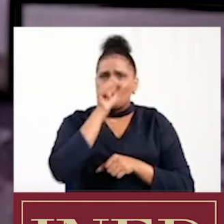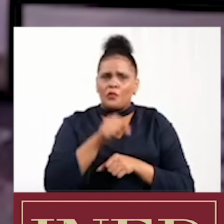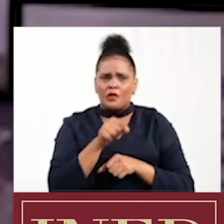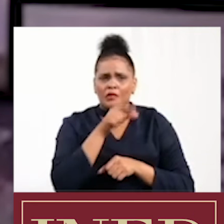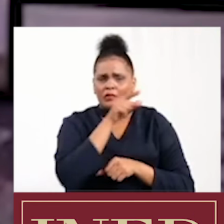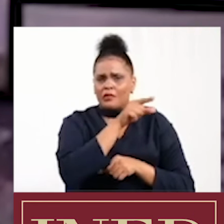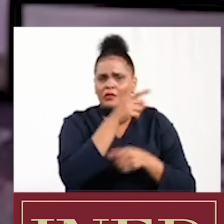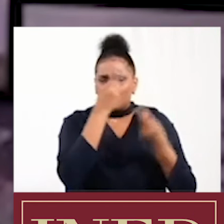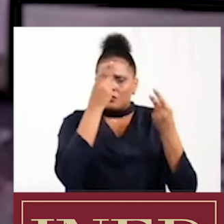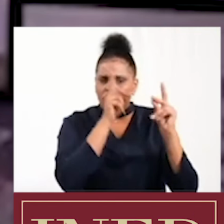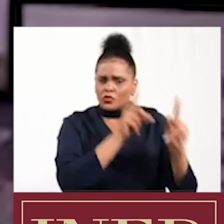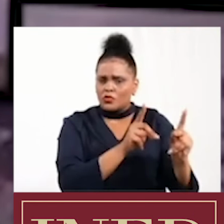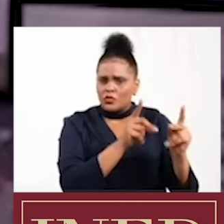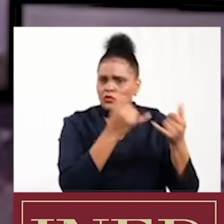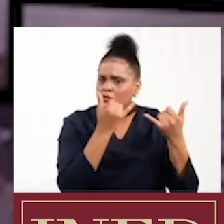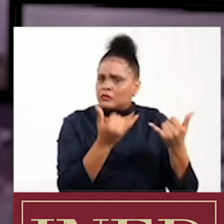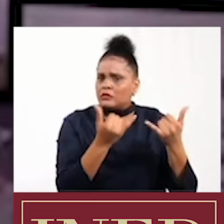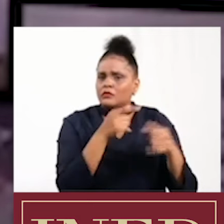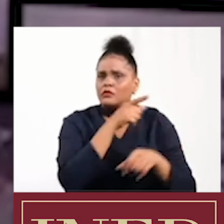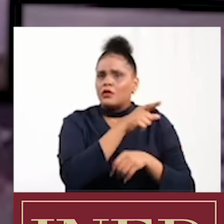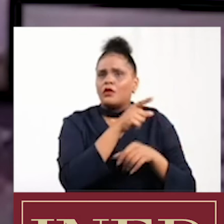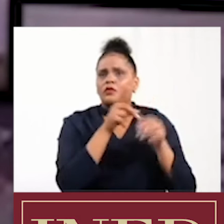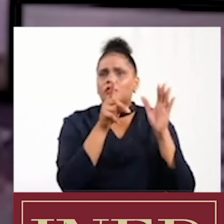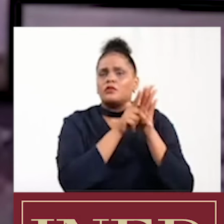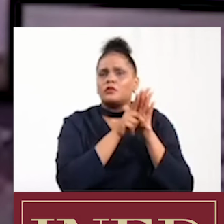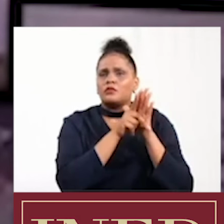el poder no porque digamos